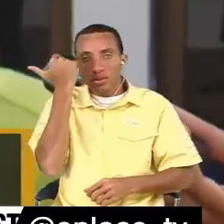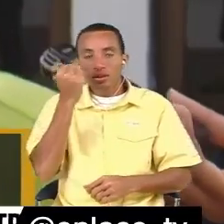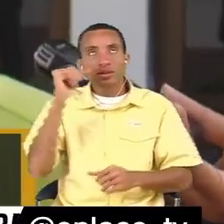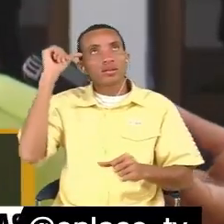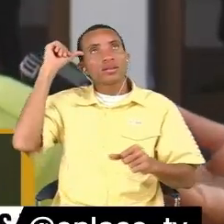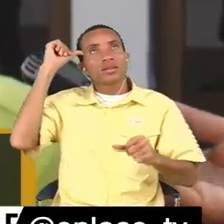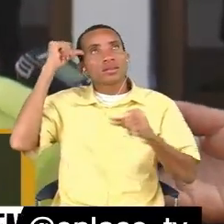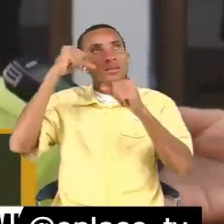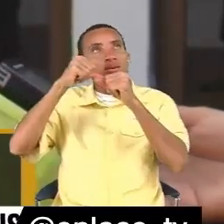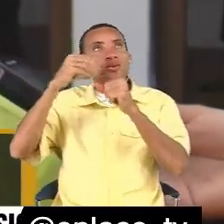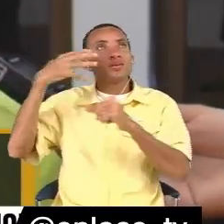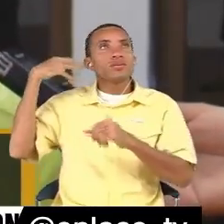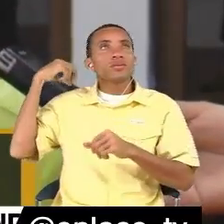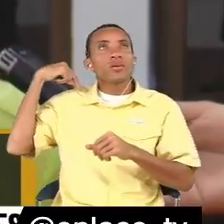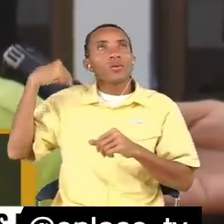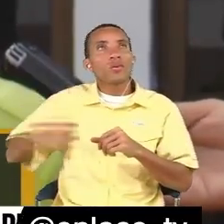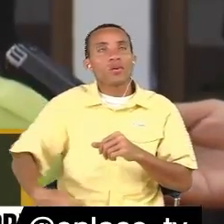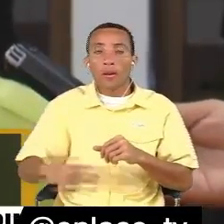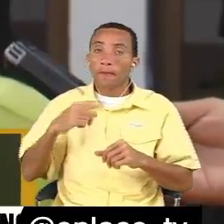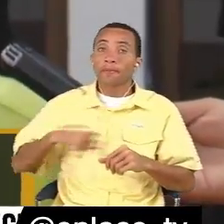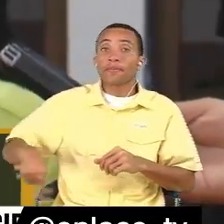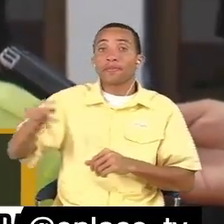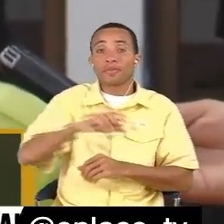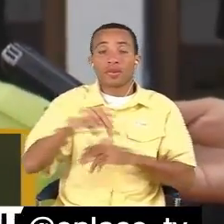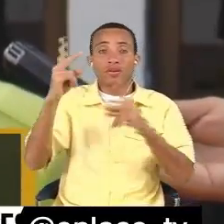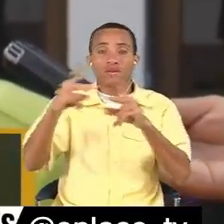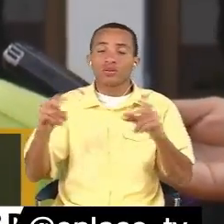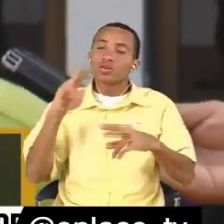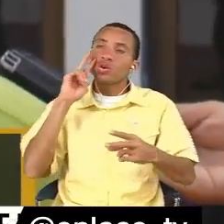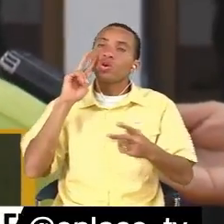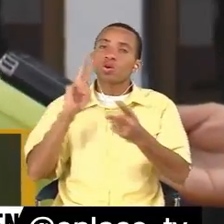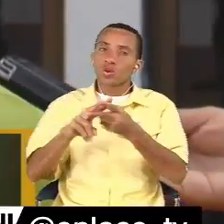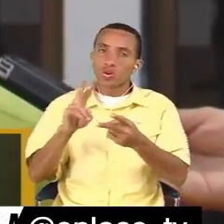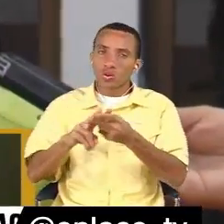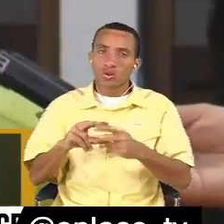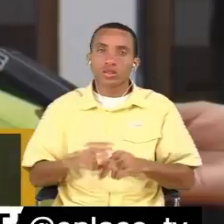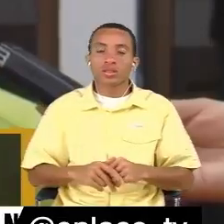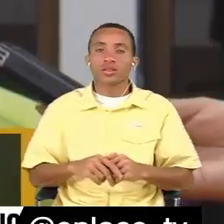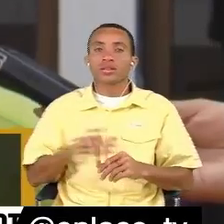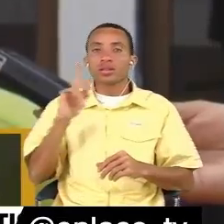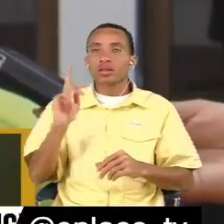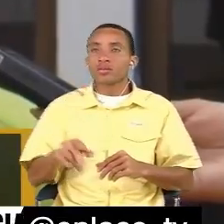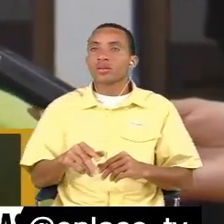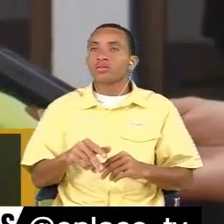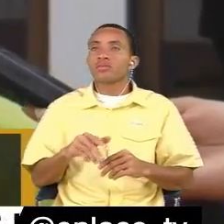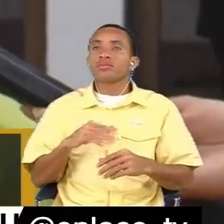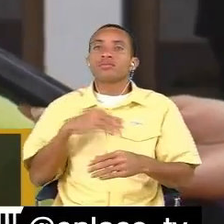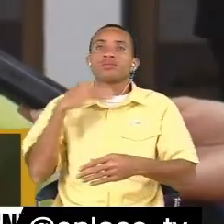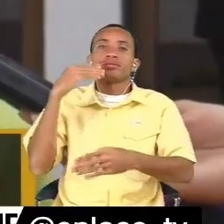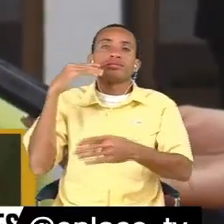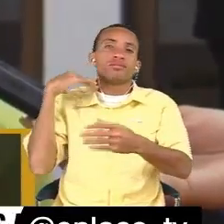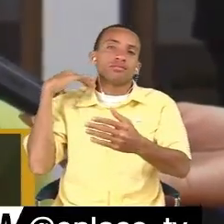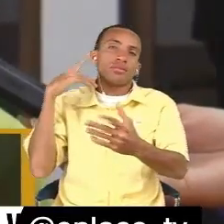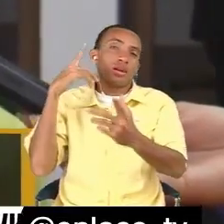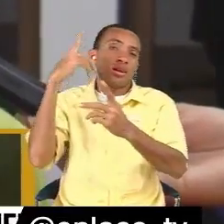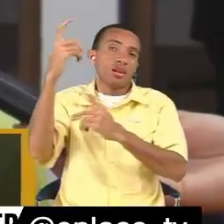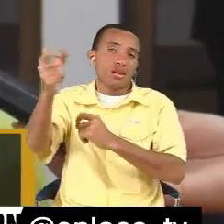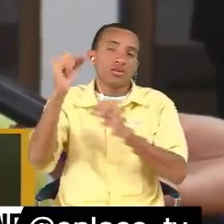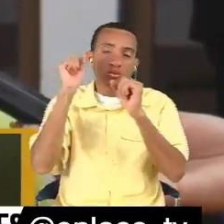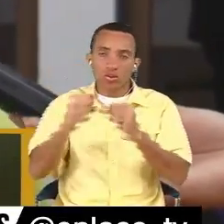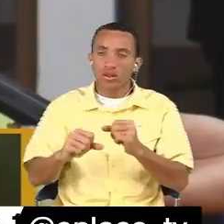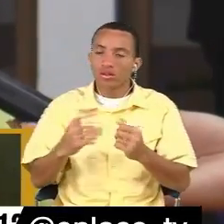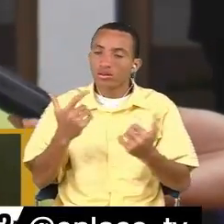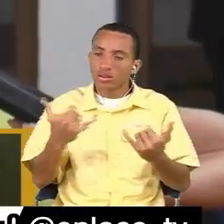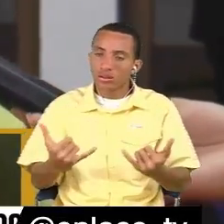parece muy muy importante que las personas de verdad conozcan, llegar a las fronteras y saber que acá hay